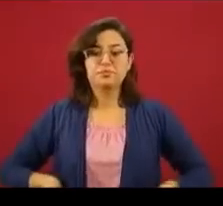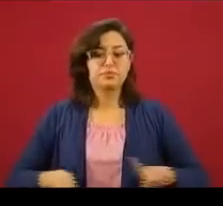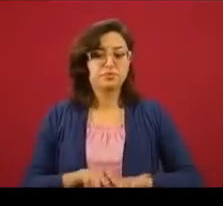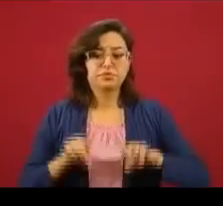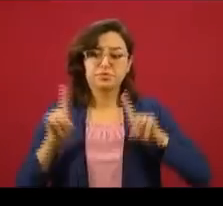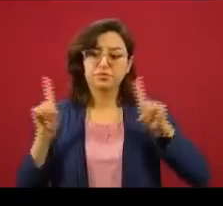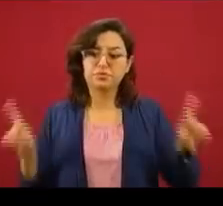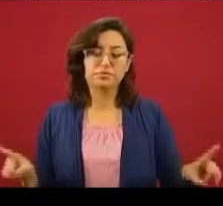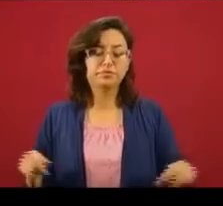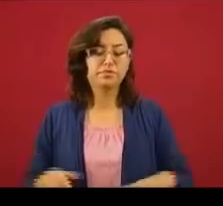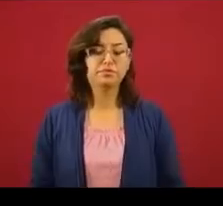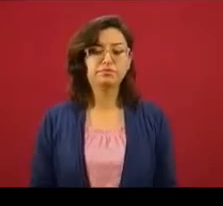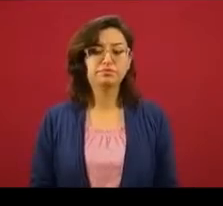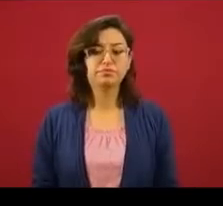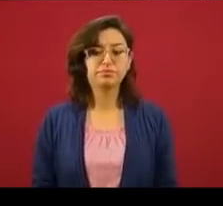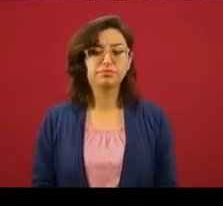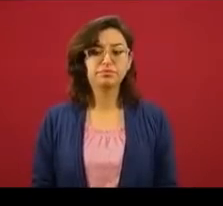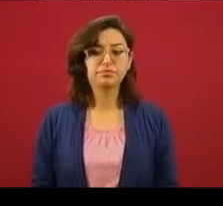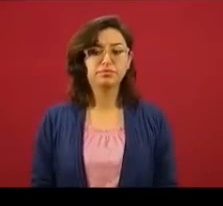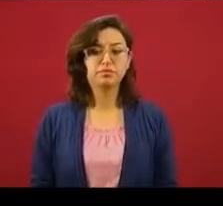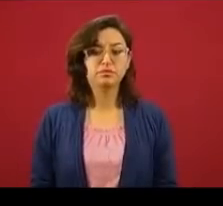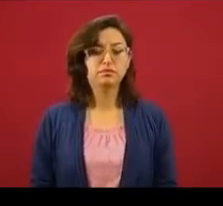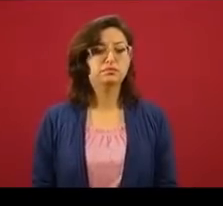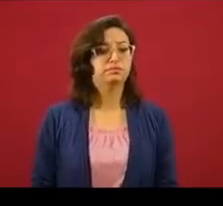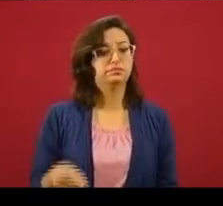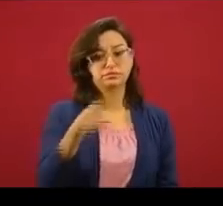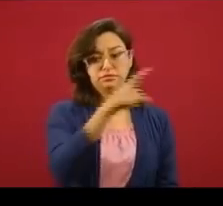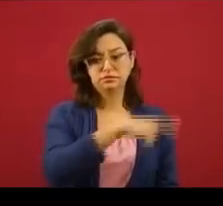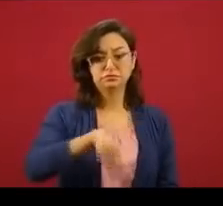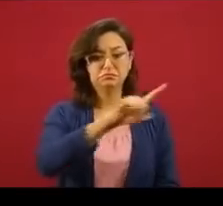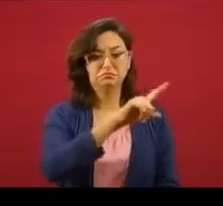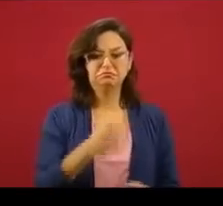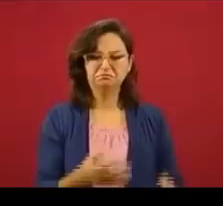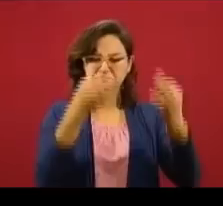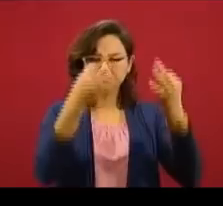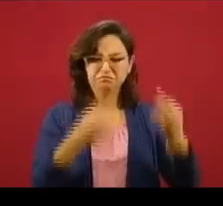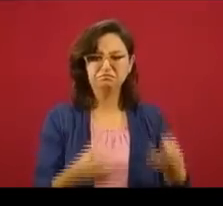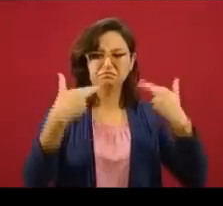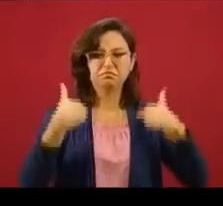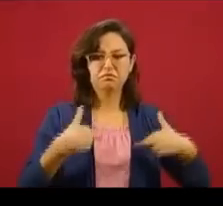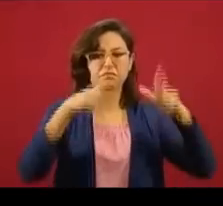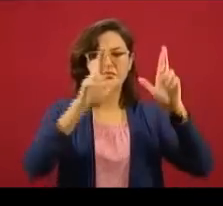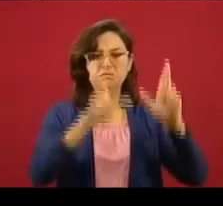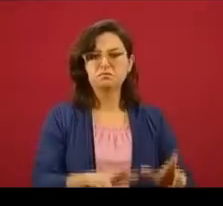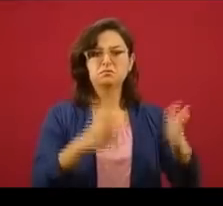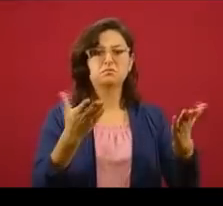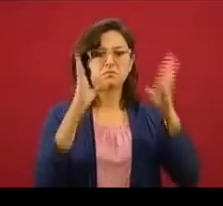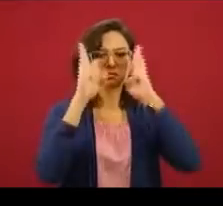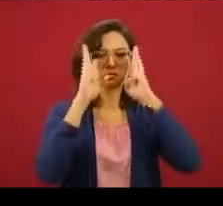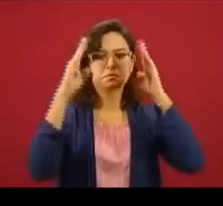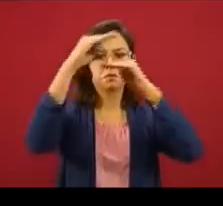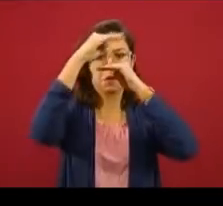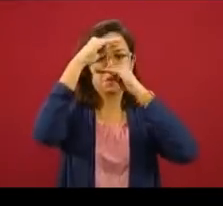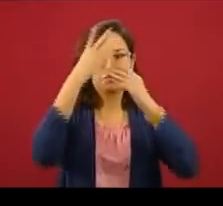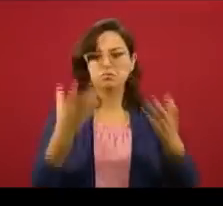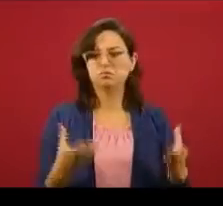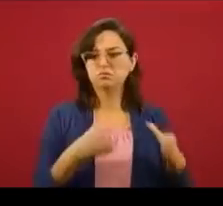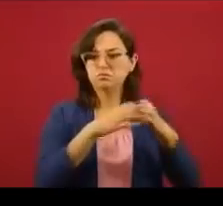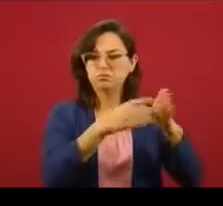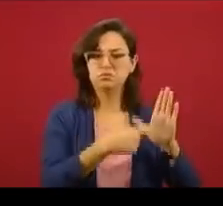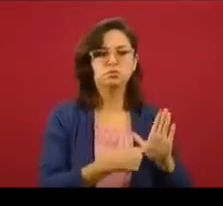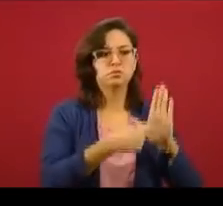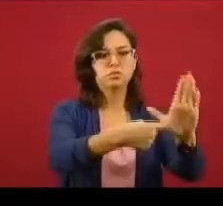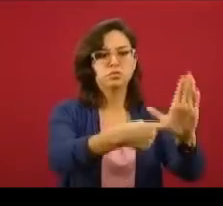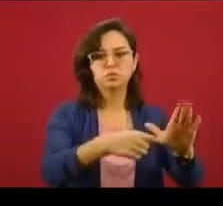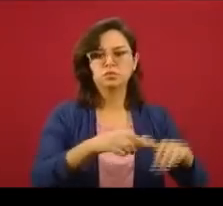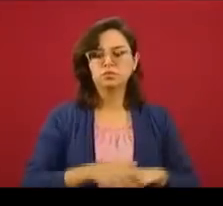son los más genuinos representantes del pensamiento conservador en México y